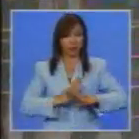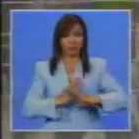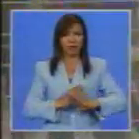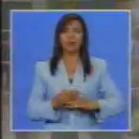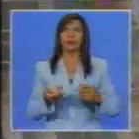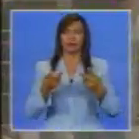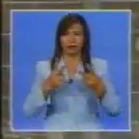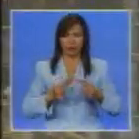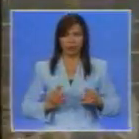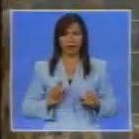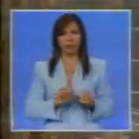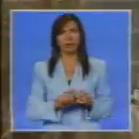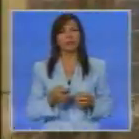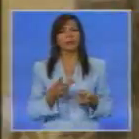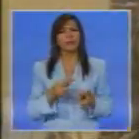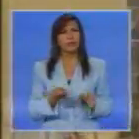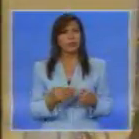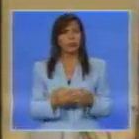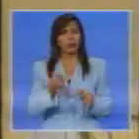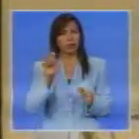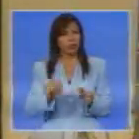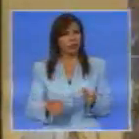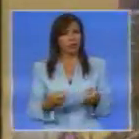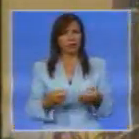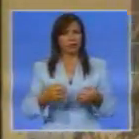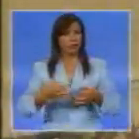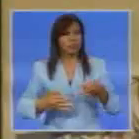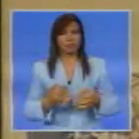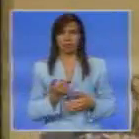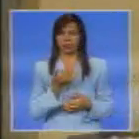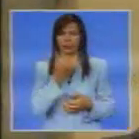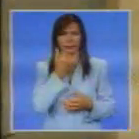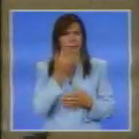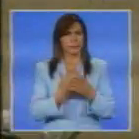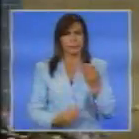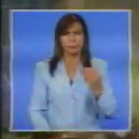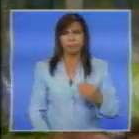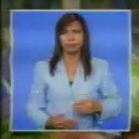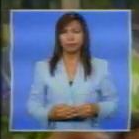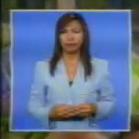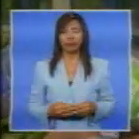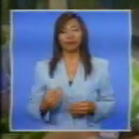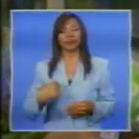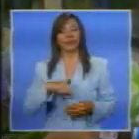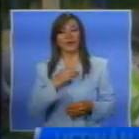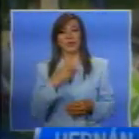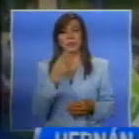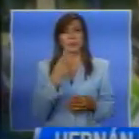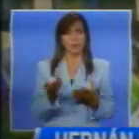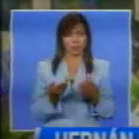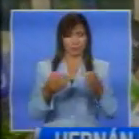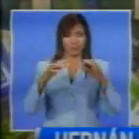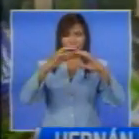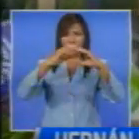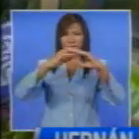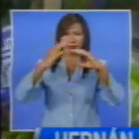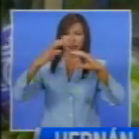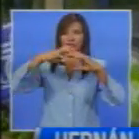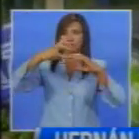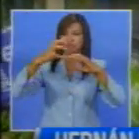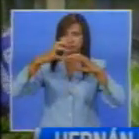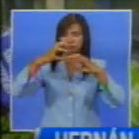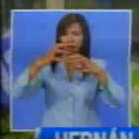al tiempo que cuestionó la diligencia judicial. Nosotros hemos detectado la claraboya por donde escapa Tierrita, y la cual ahora